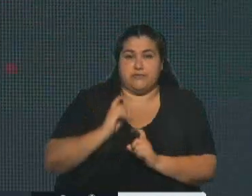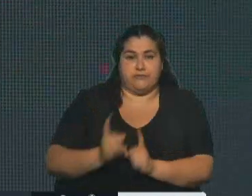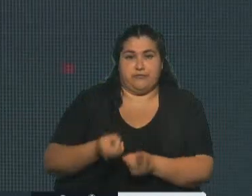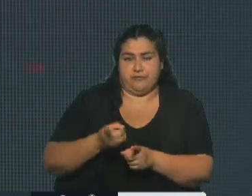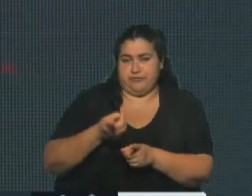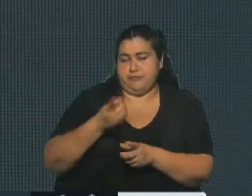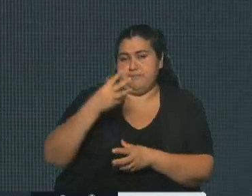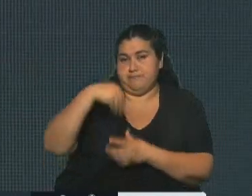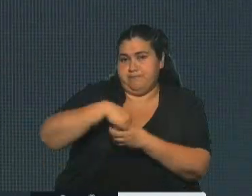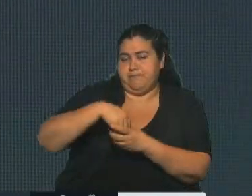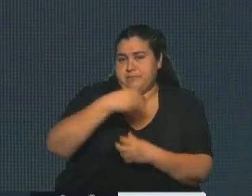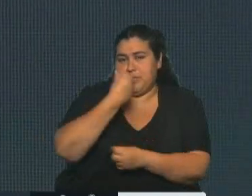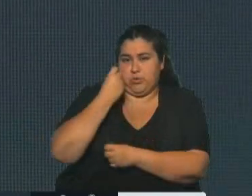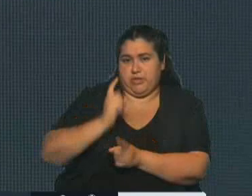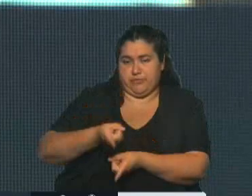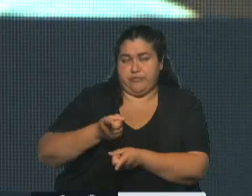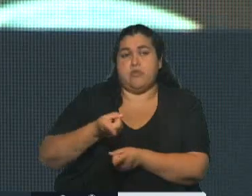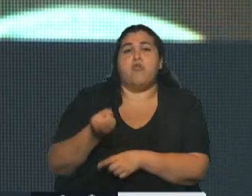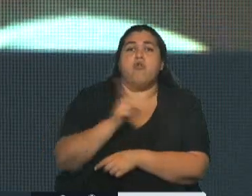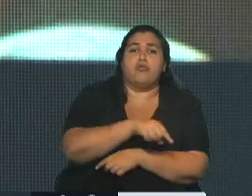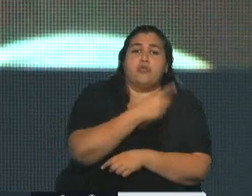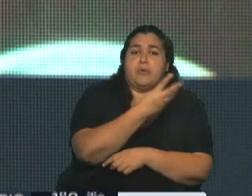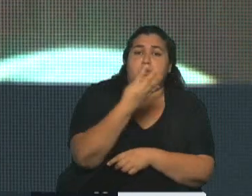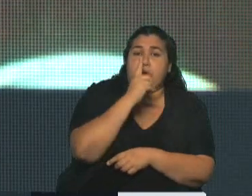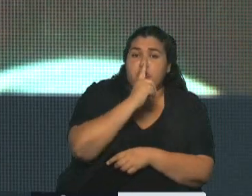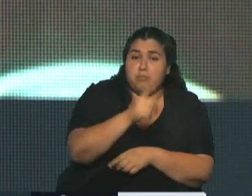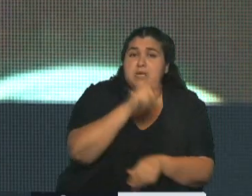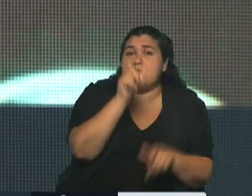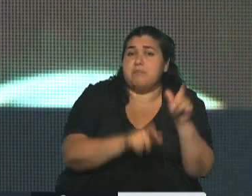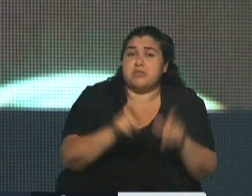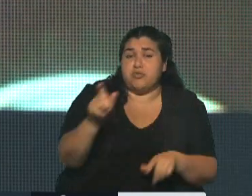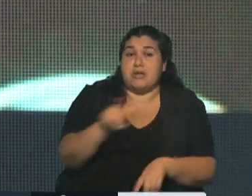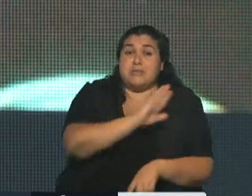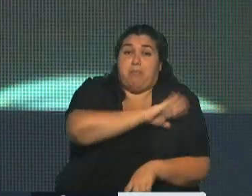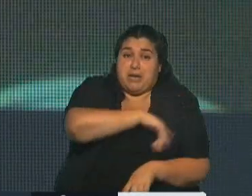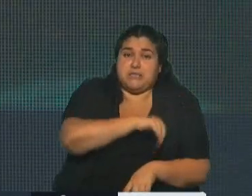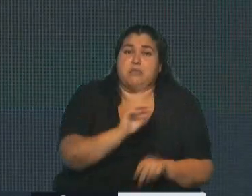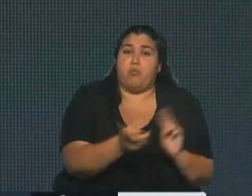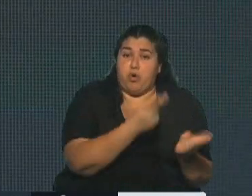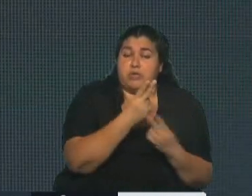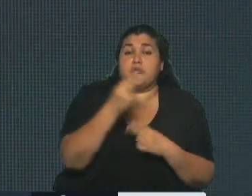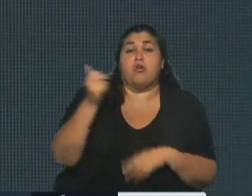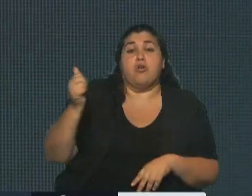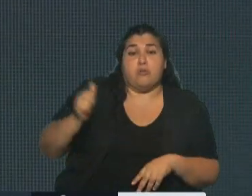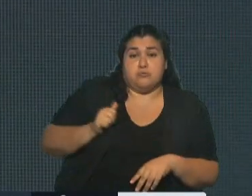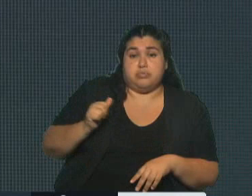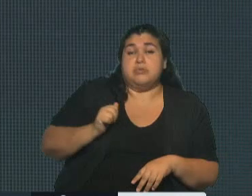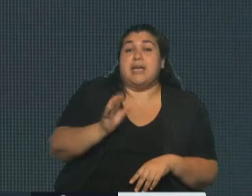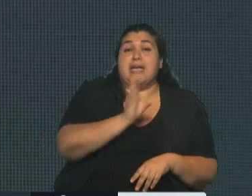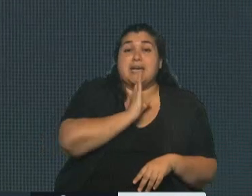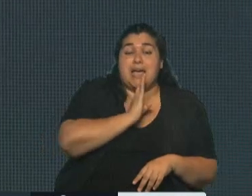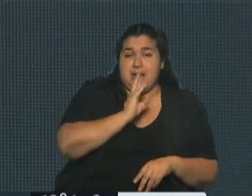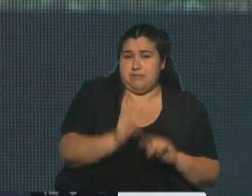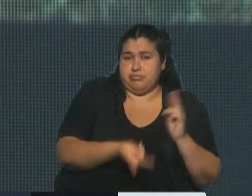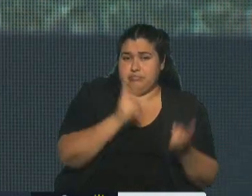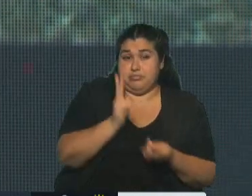Franja de Gaza, pero también se supo que hay más de 24.000 palestinos muertos y 190 soldados israelíes que perdieron la vida